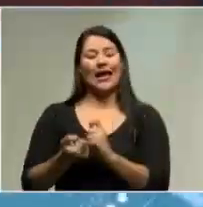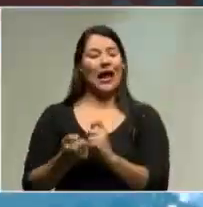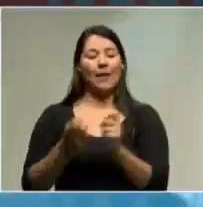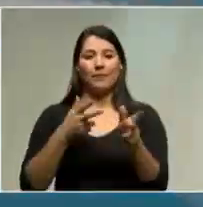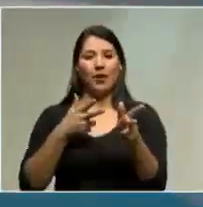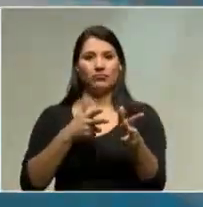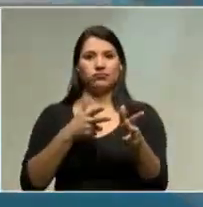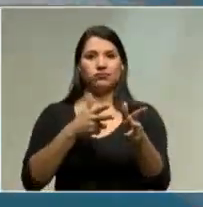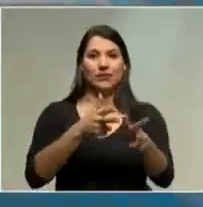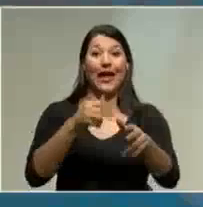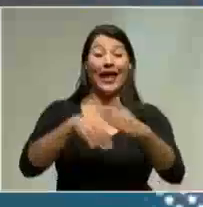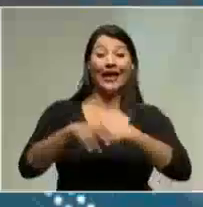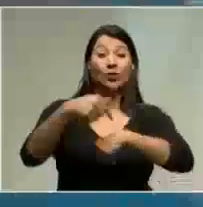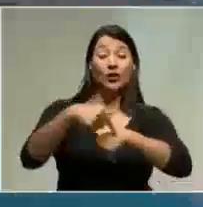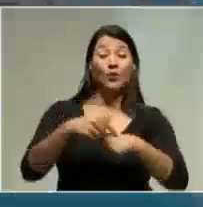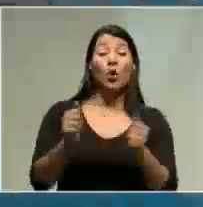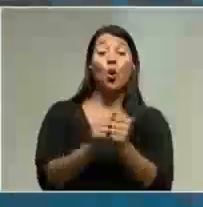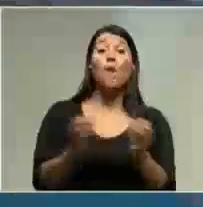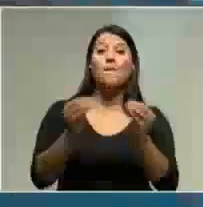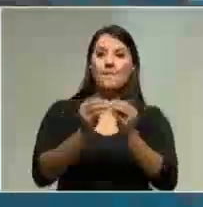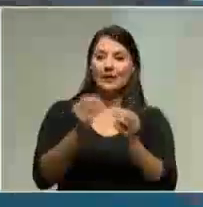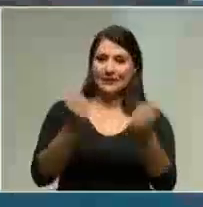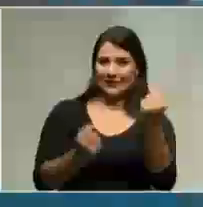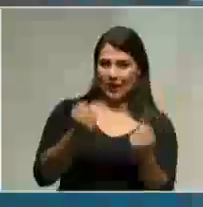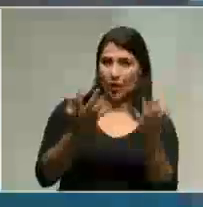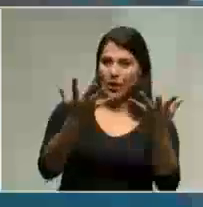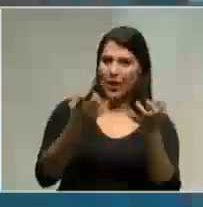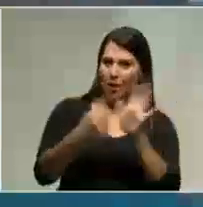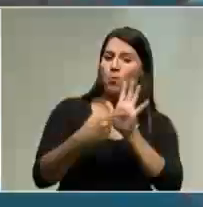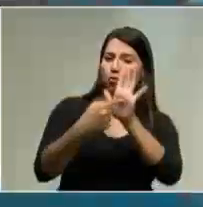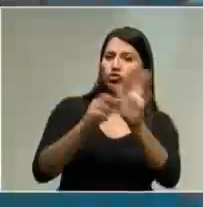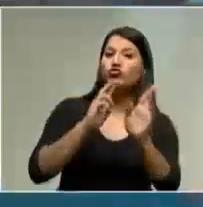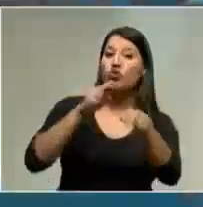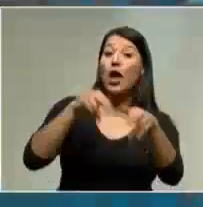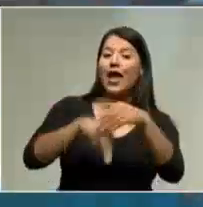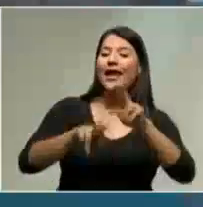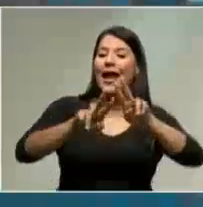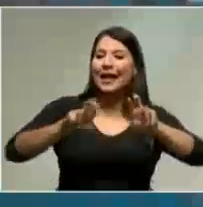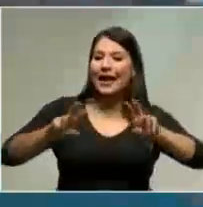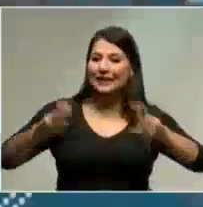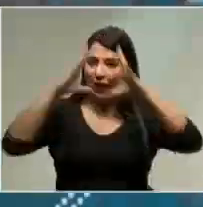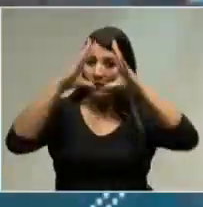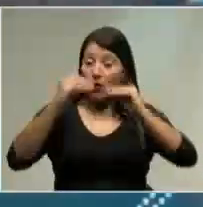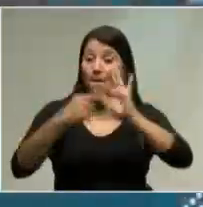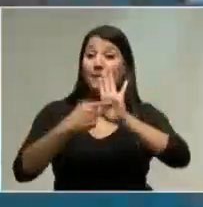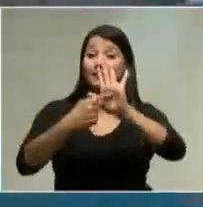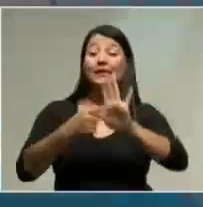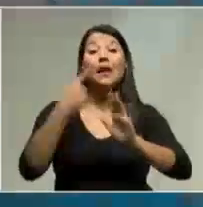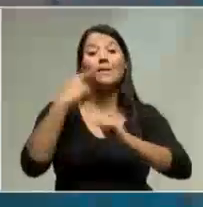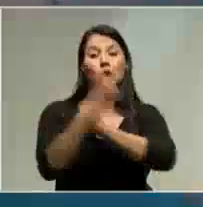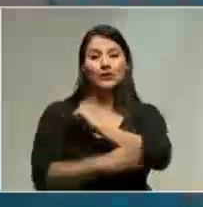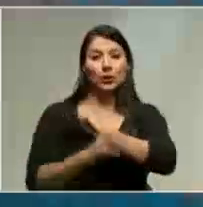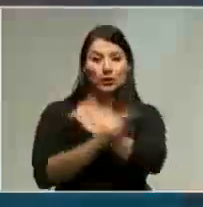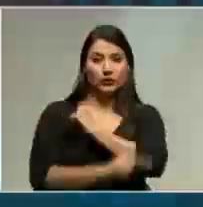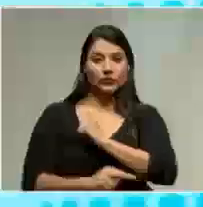de desplazamiento en horas pico. Les mostramos los resultados en un análisis de los datos presentados por este